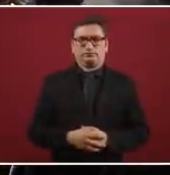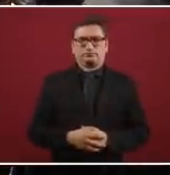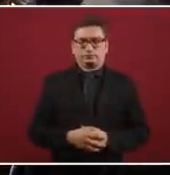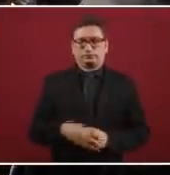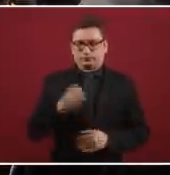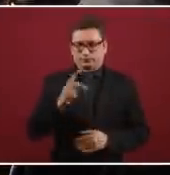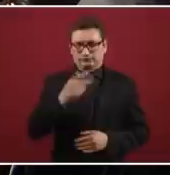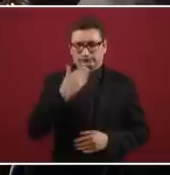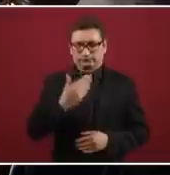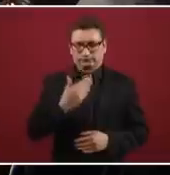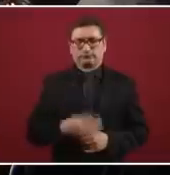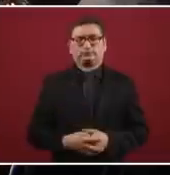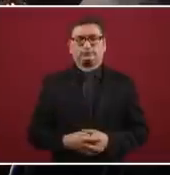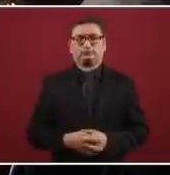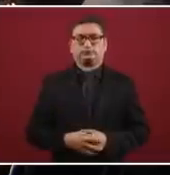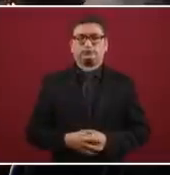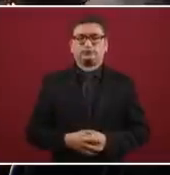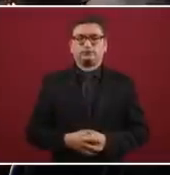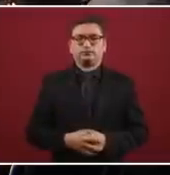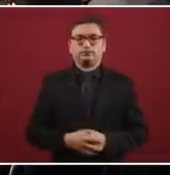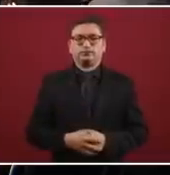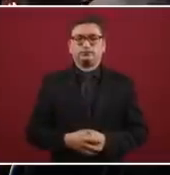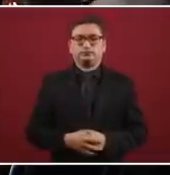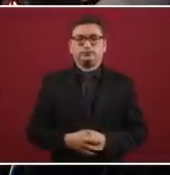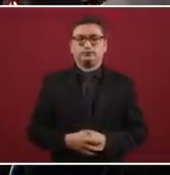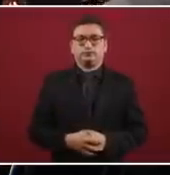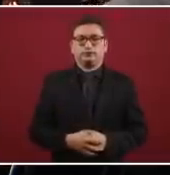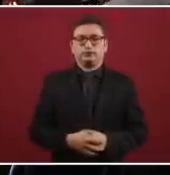¿sí? Que